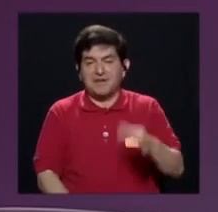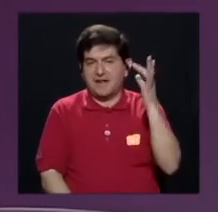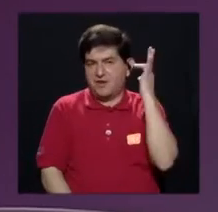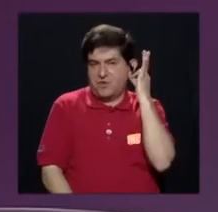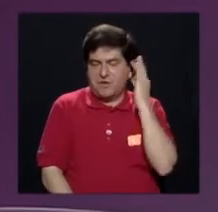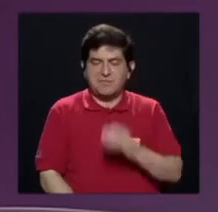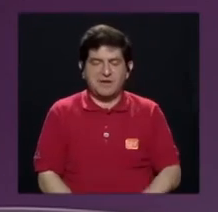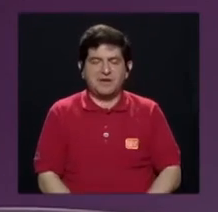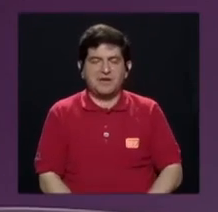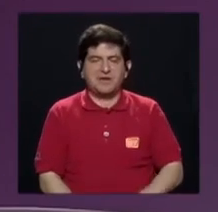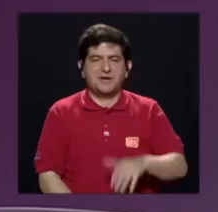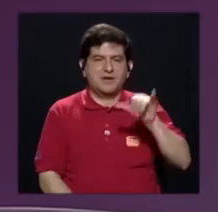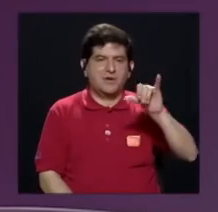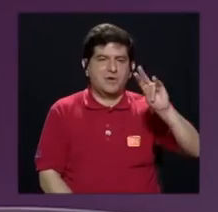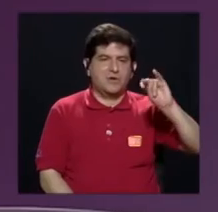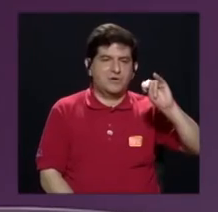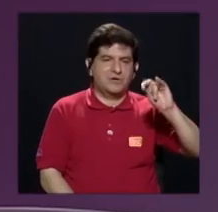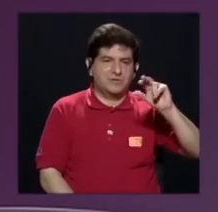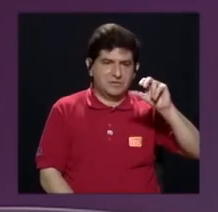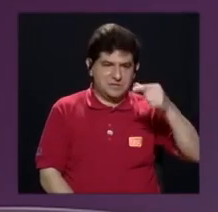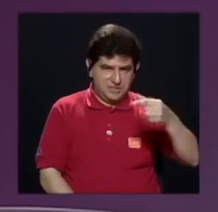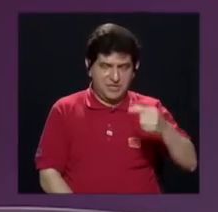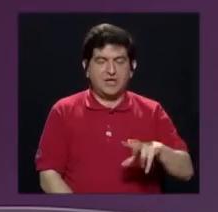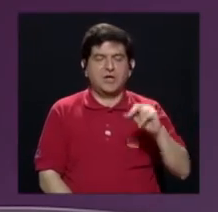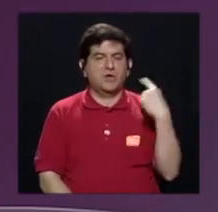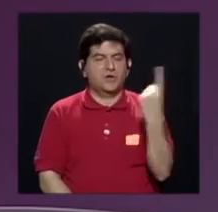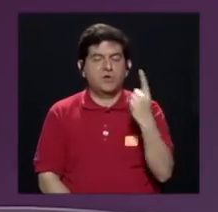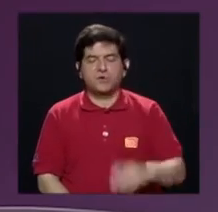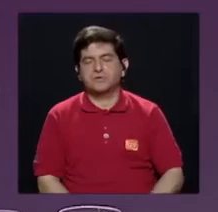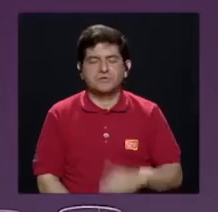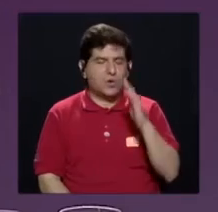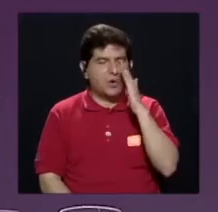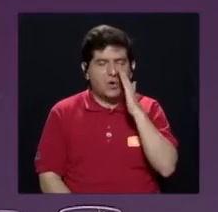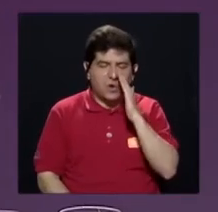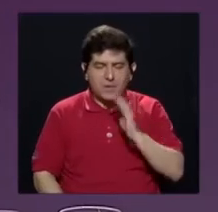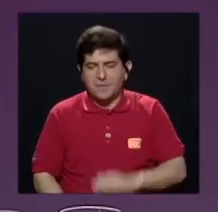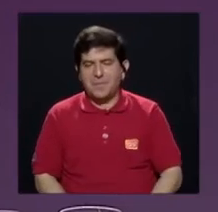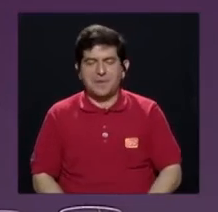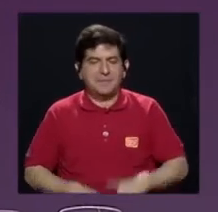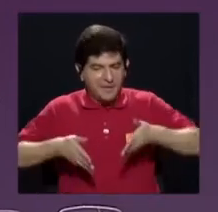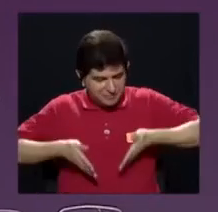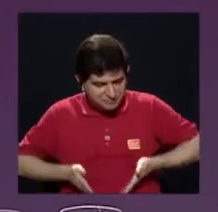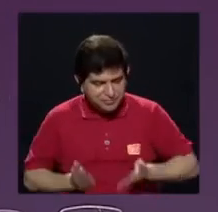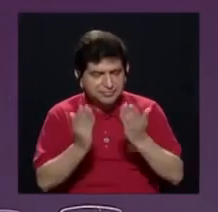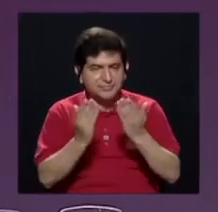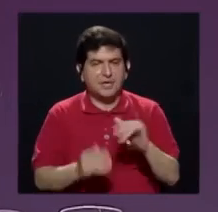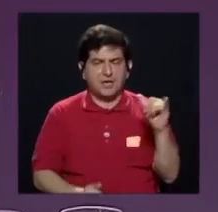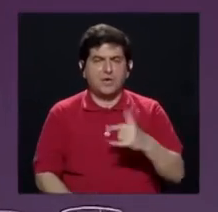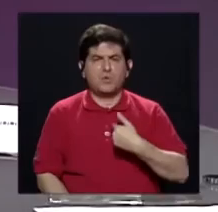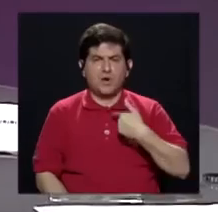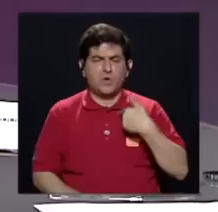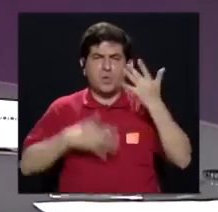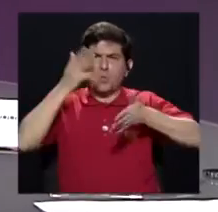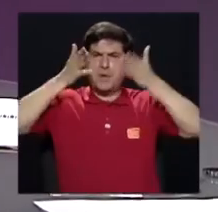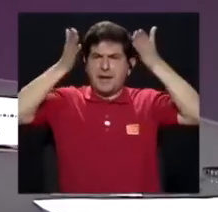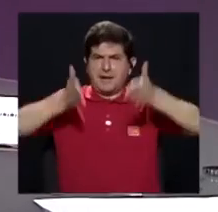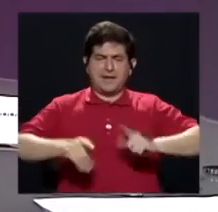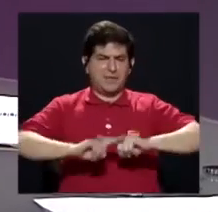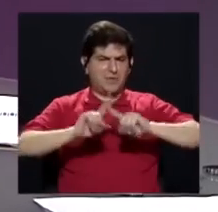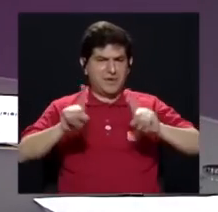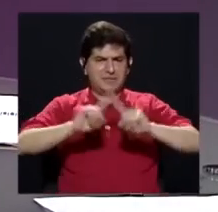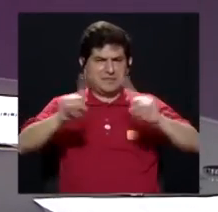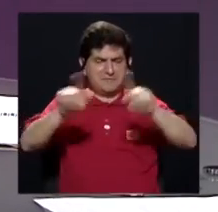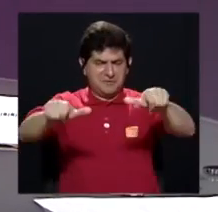como creación en todos los sentidos, no solamente sí, el ser mamá biológica, sino el ser creadoras en todos